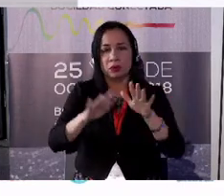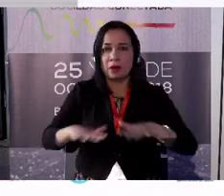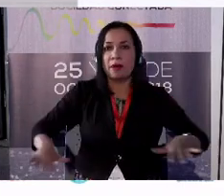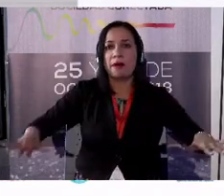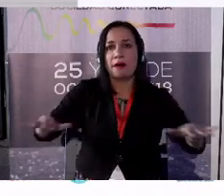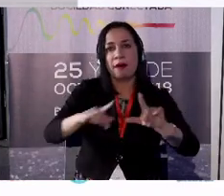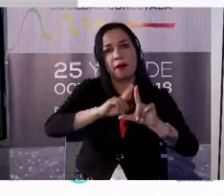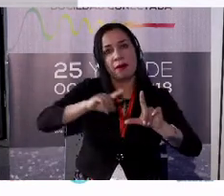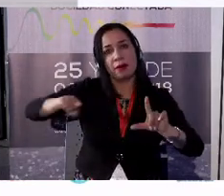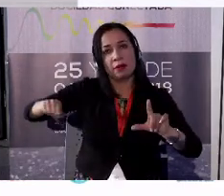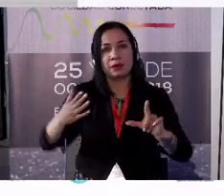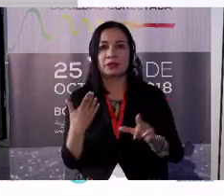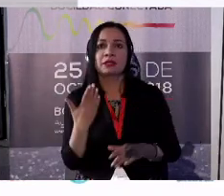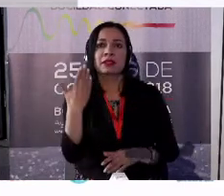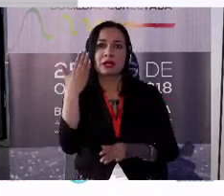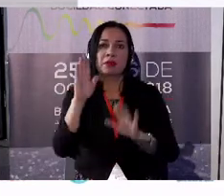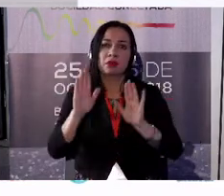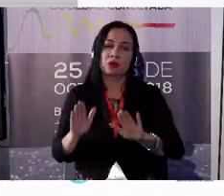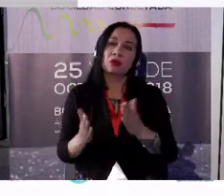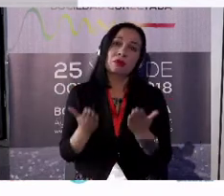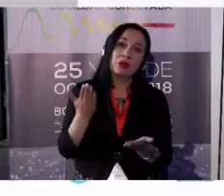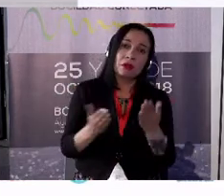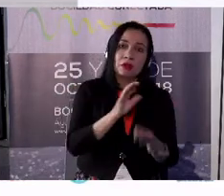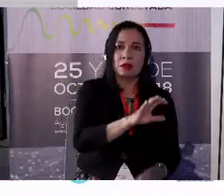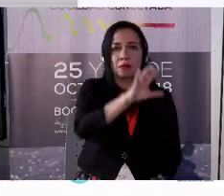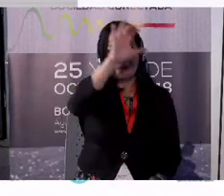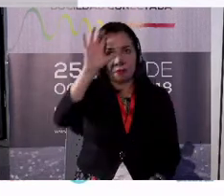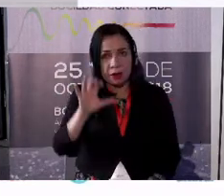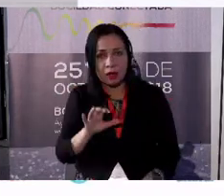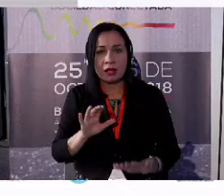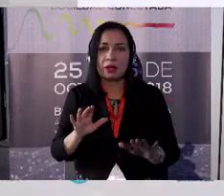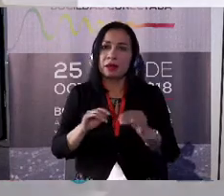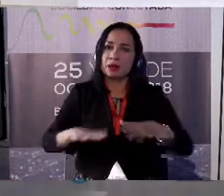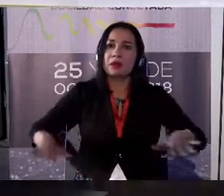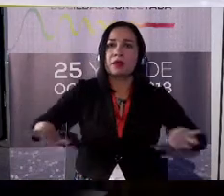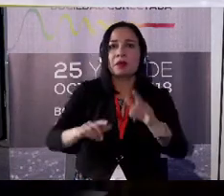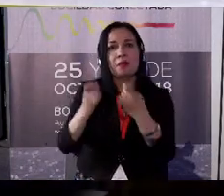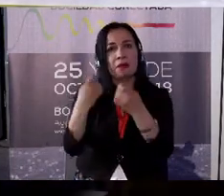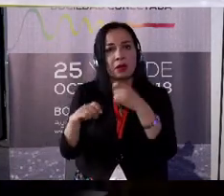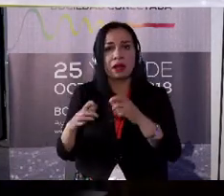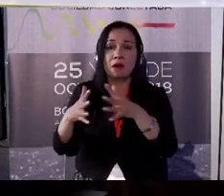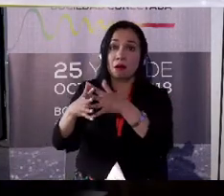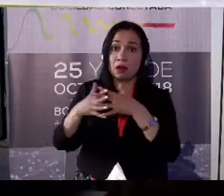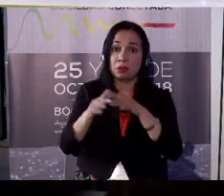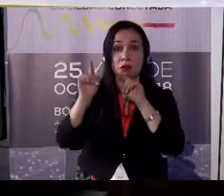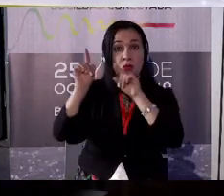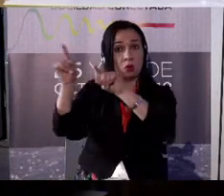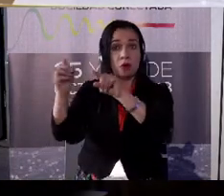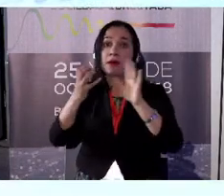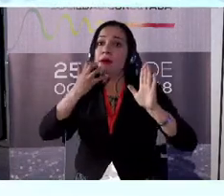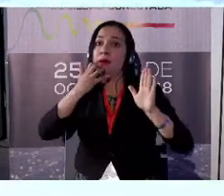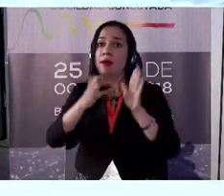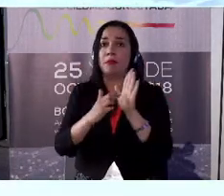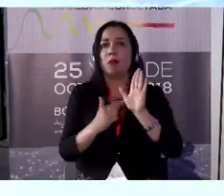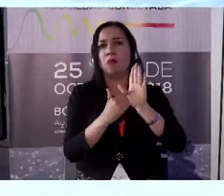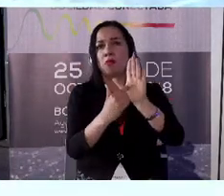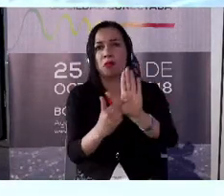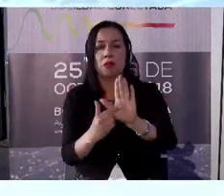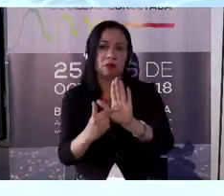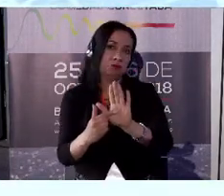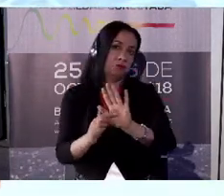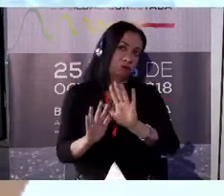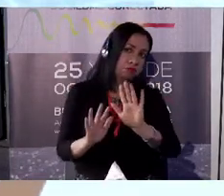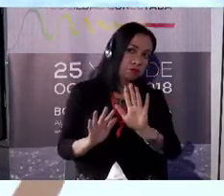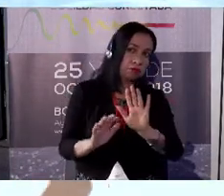funcionado. Depende del país, depende del mercado. Estados Unidos es un ejemplo ciertamente